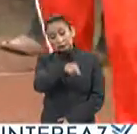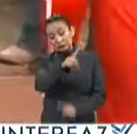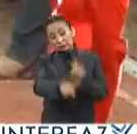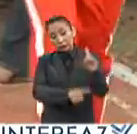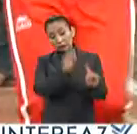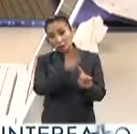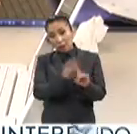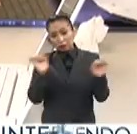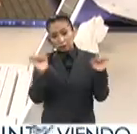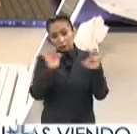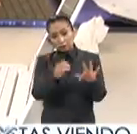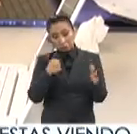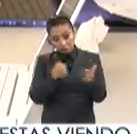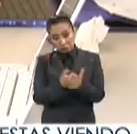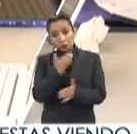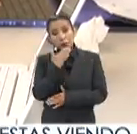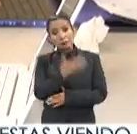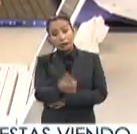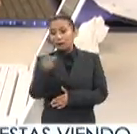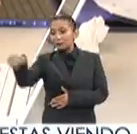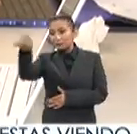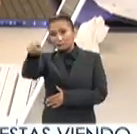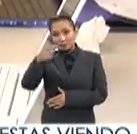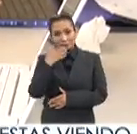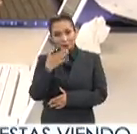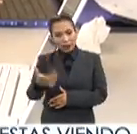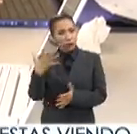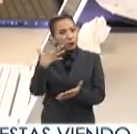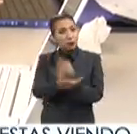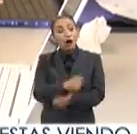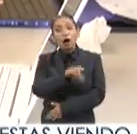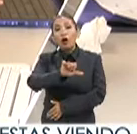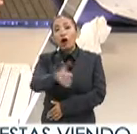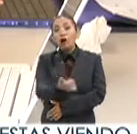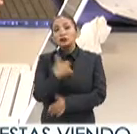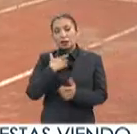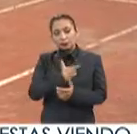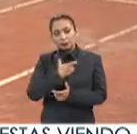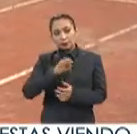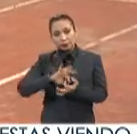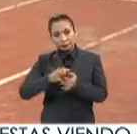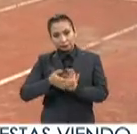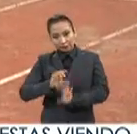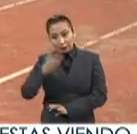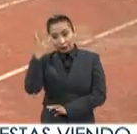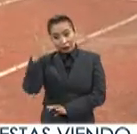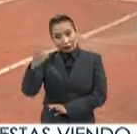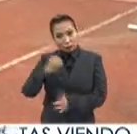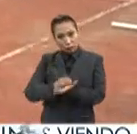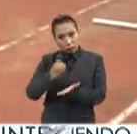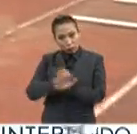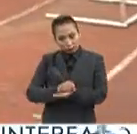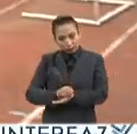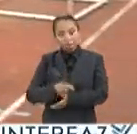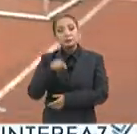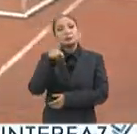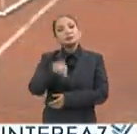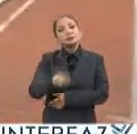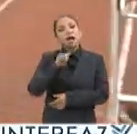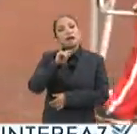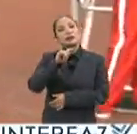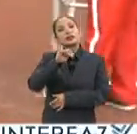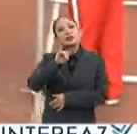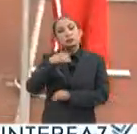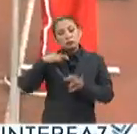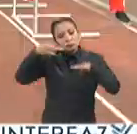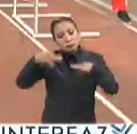deportivas que mayor número de satisfacciones han dado a nuestro país, un total de 11 preseas olímpicas, 3 de ellas de oro. Además, el atletismo